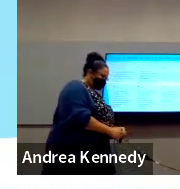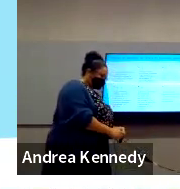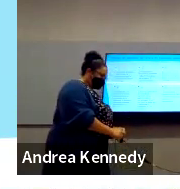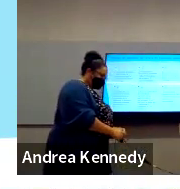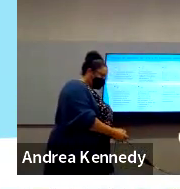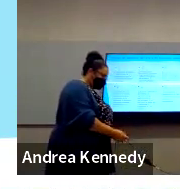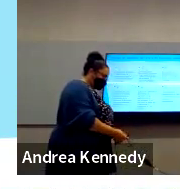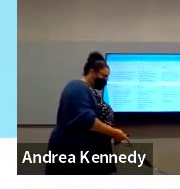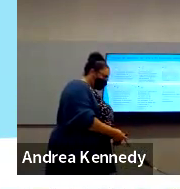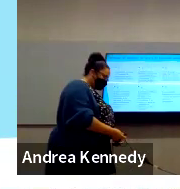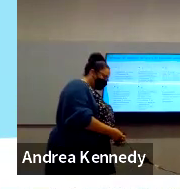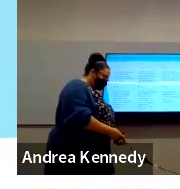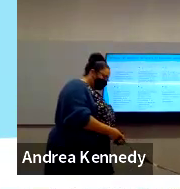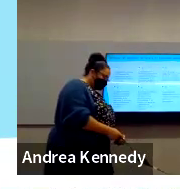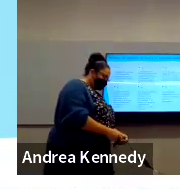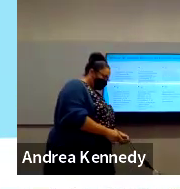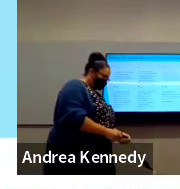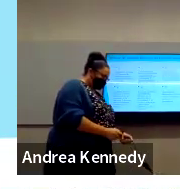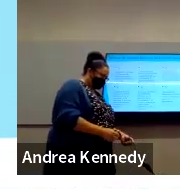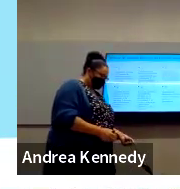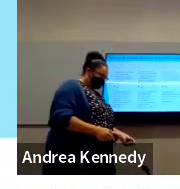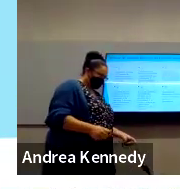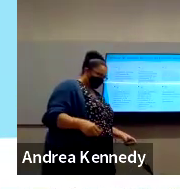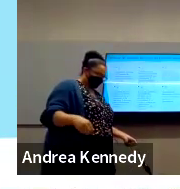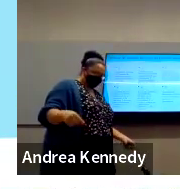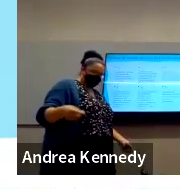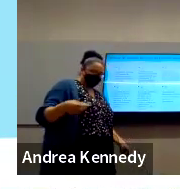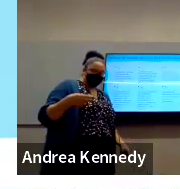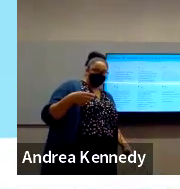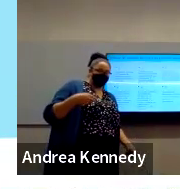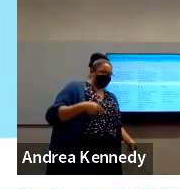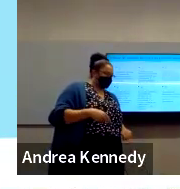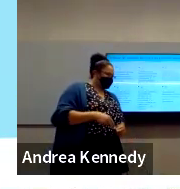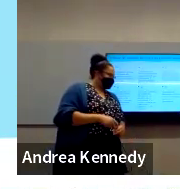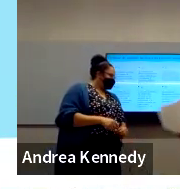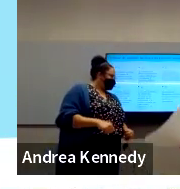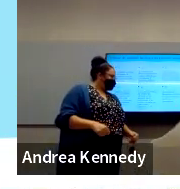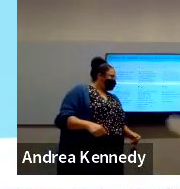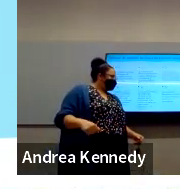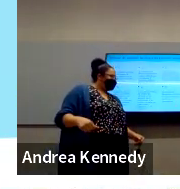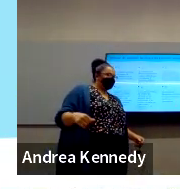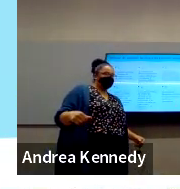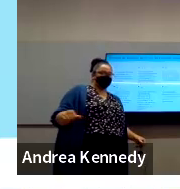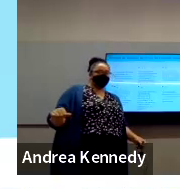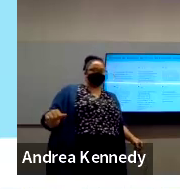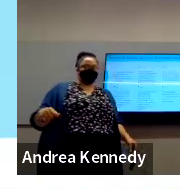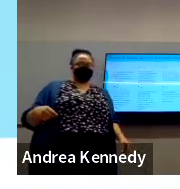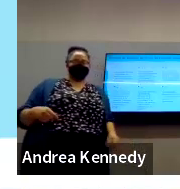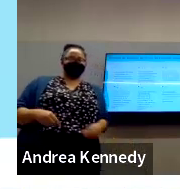está completa, el propietario notifica la petición a los inquilinos y presenta a la ciudad.